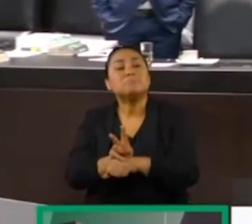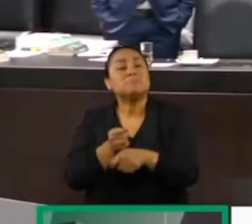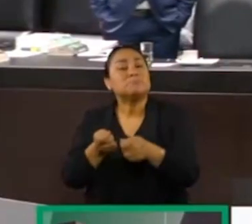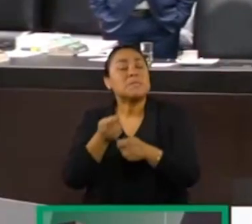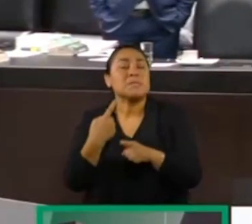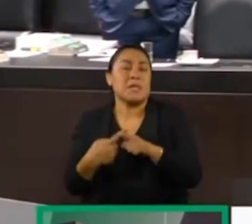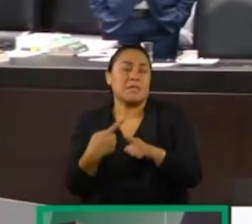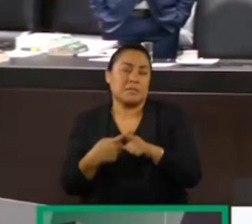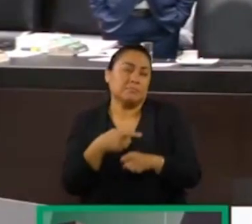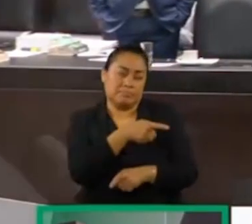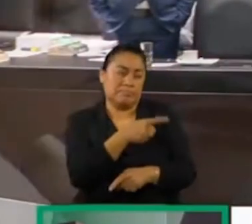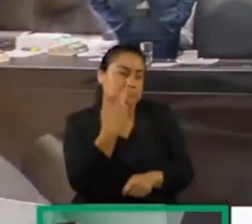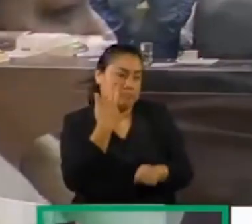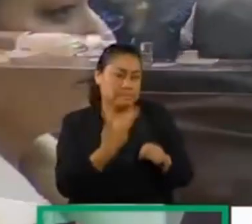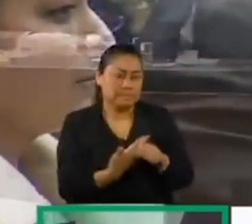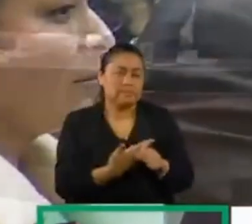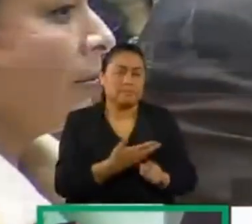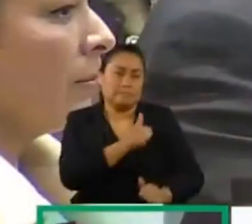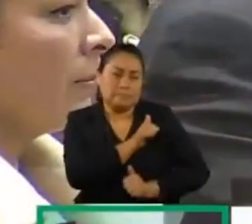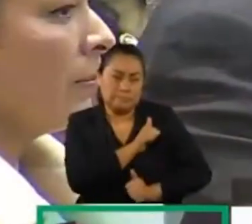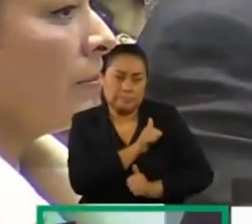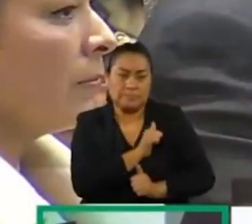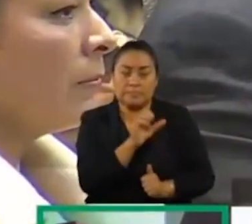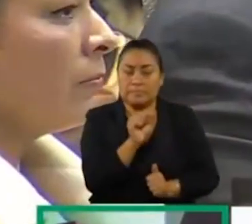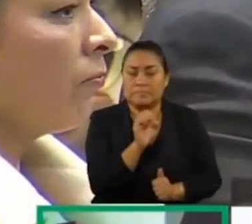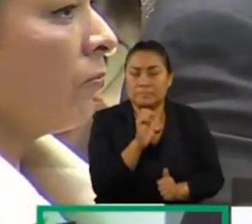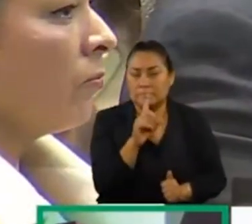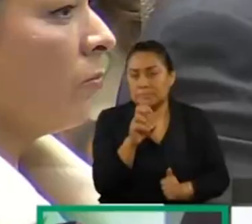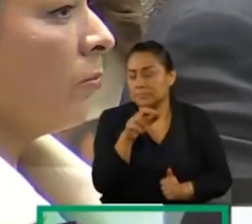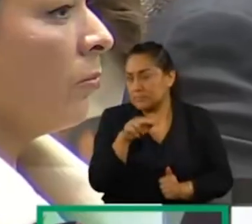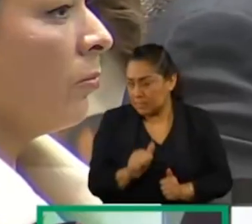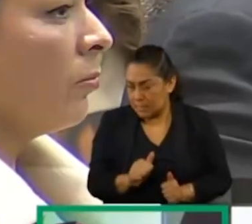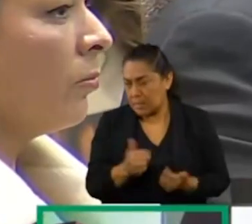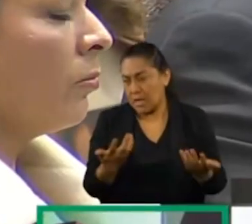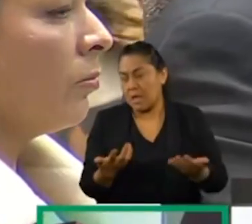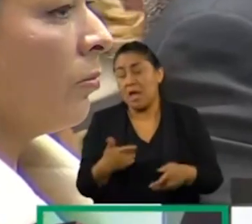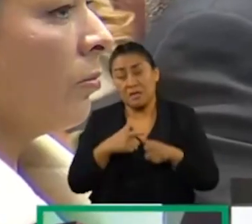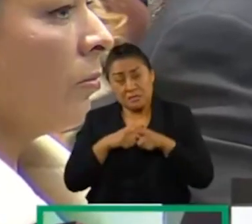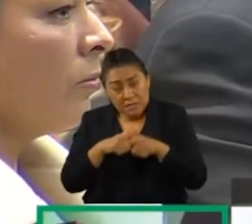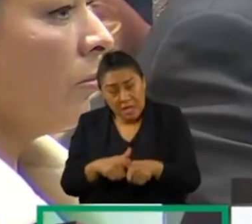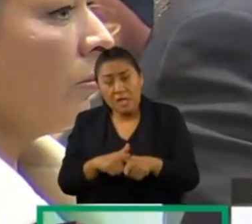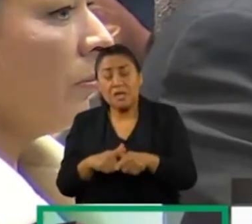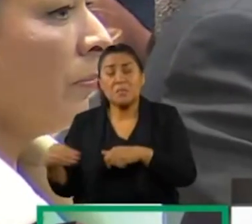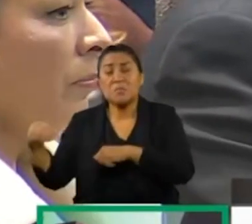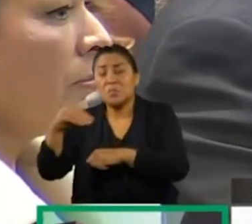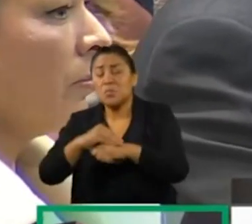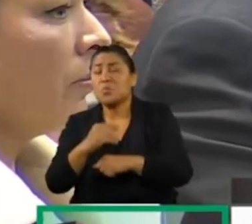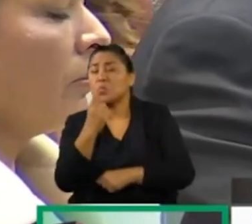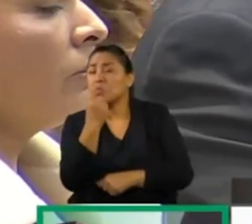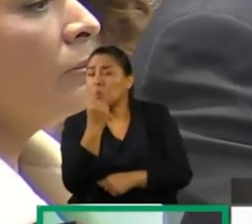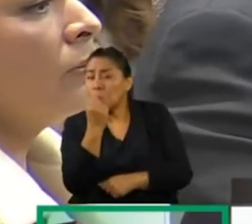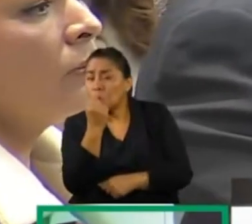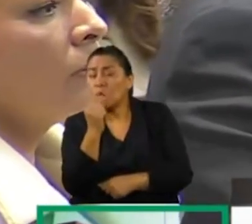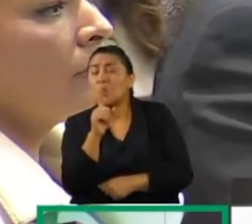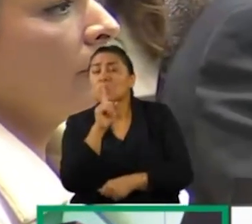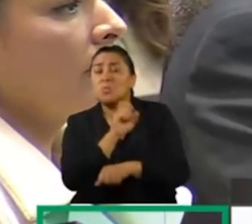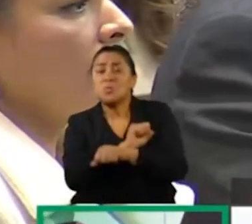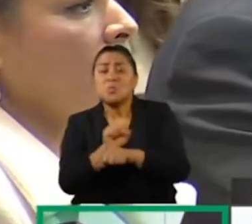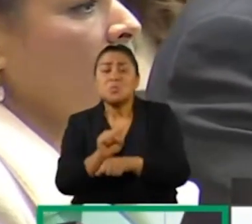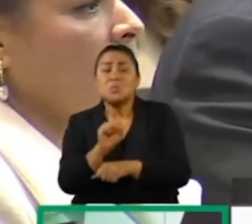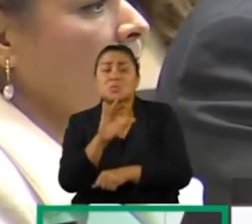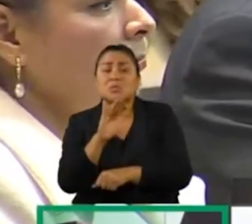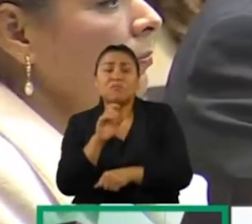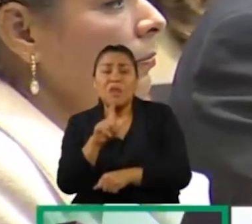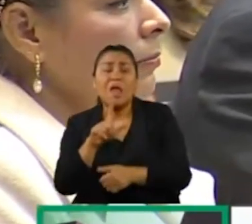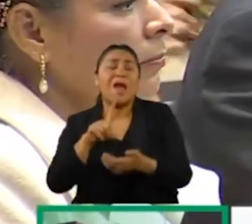de la Defensa Nacional, a seguir apostando a corporaciones civiles debilitadas, infiltradas